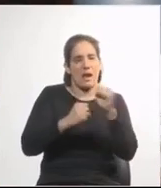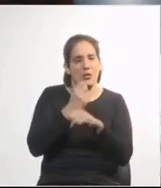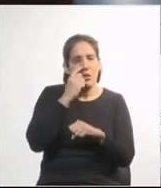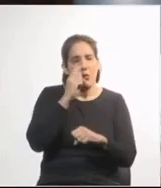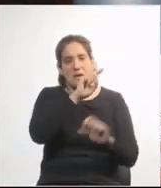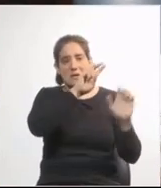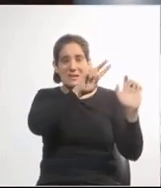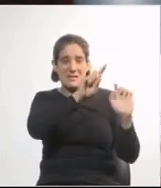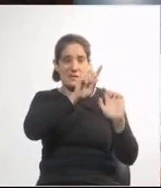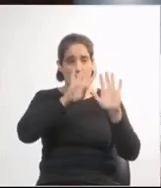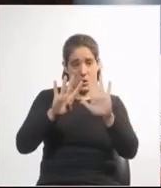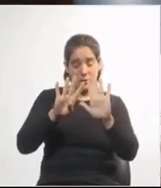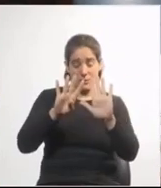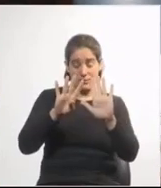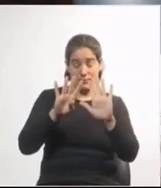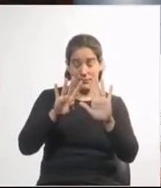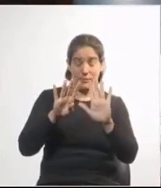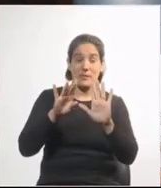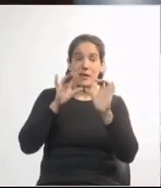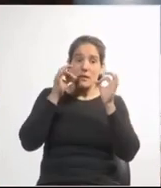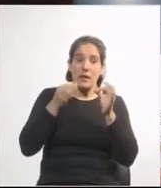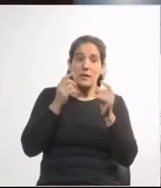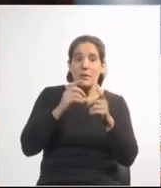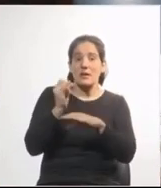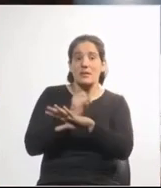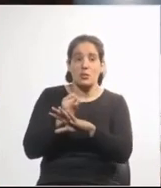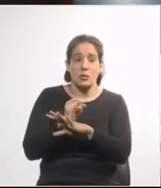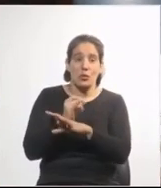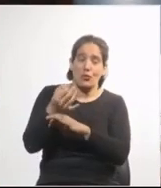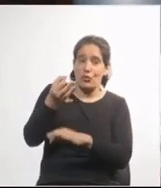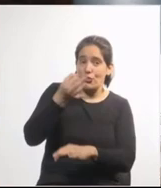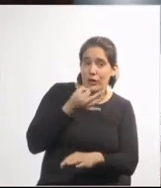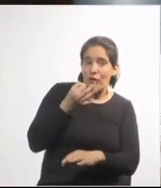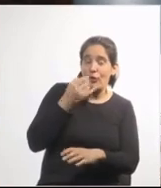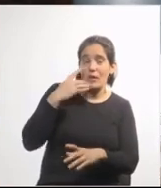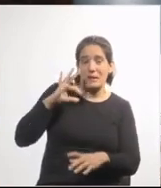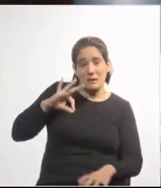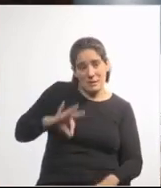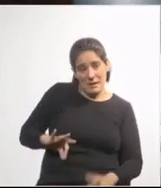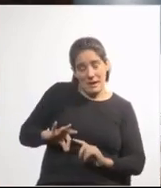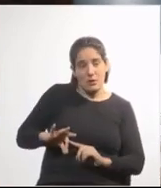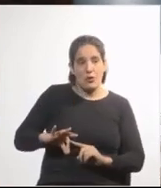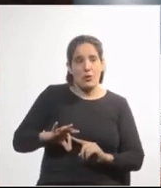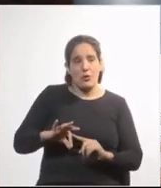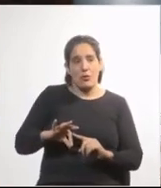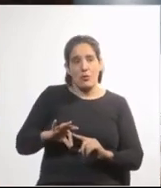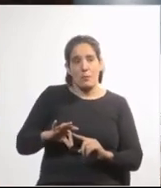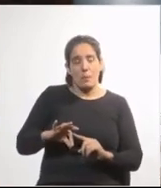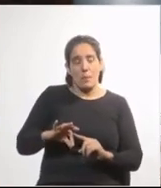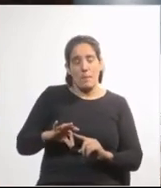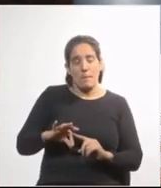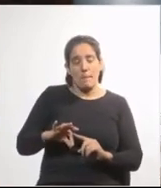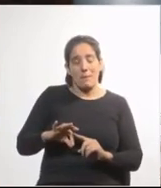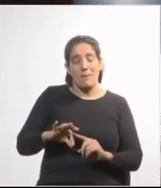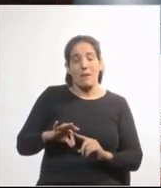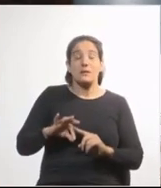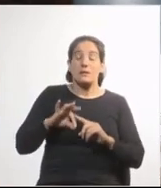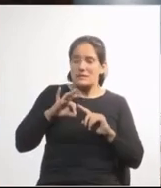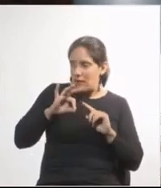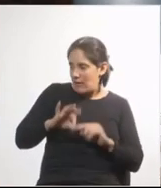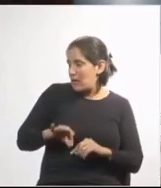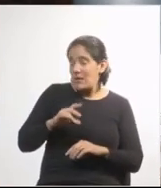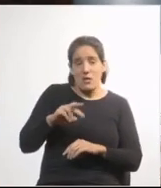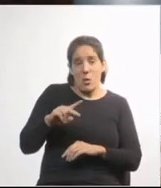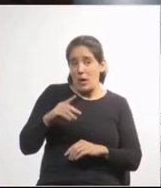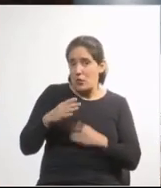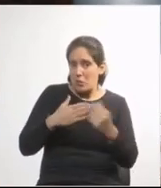en el informe del Instituto Cuestas Duarte sobre salarios se demuestra que esto va a ocurrir en la hipótesis más